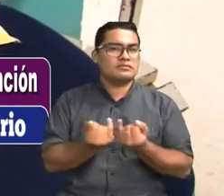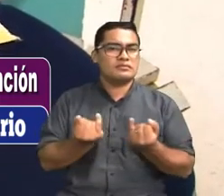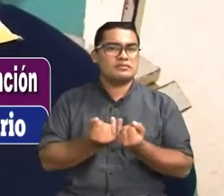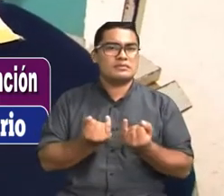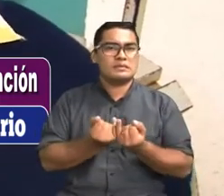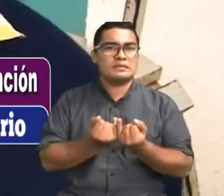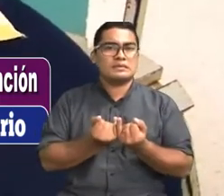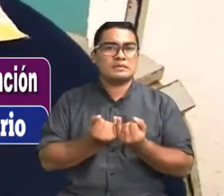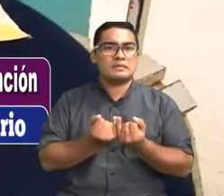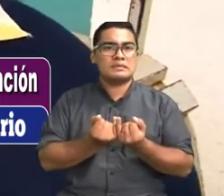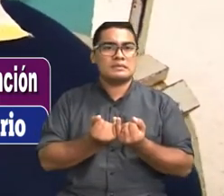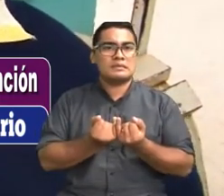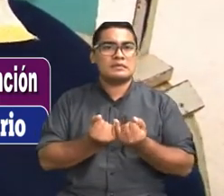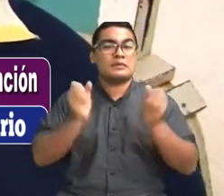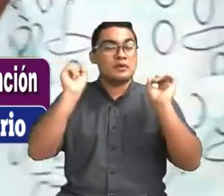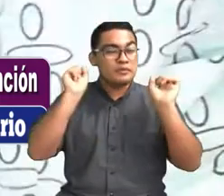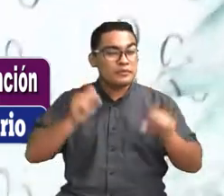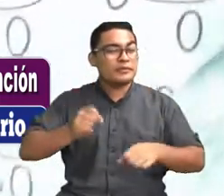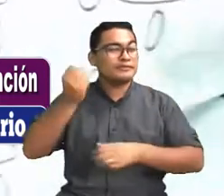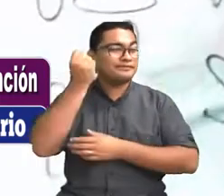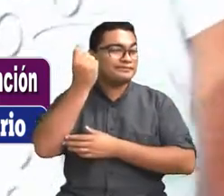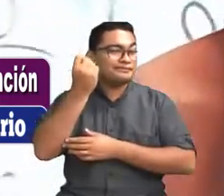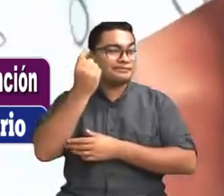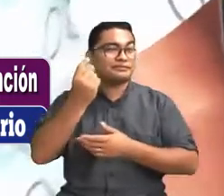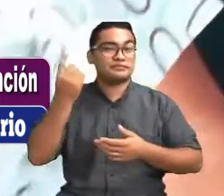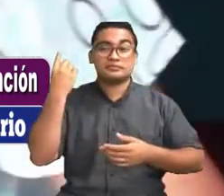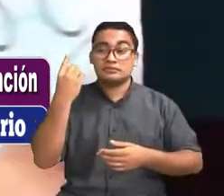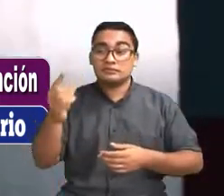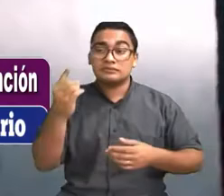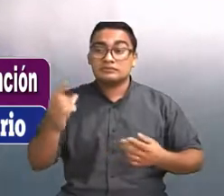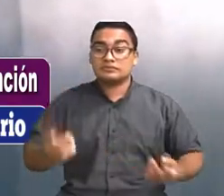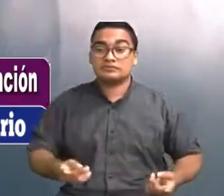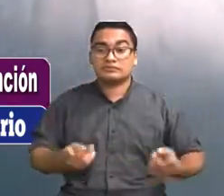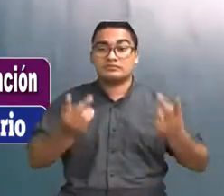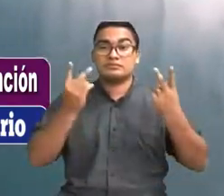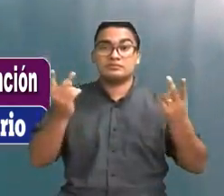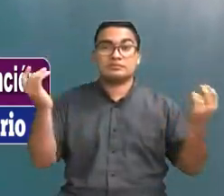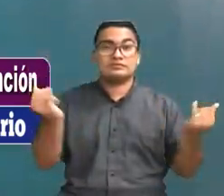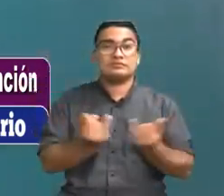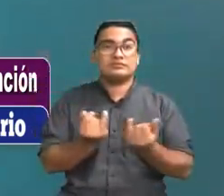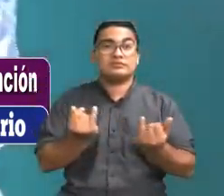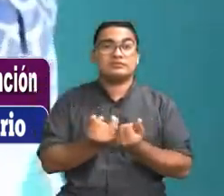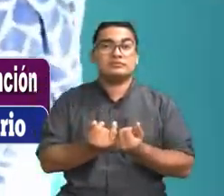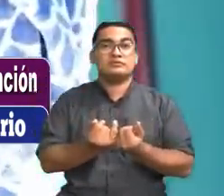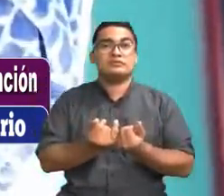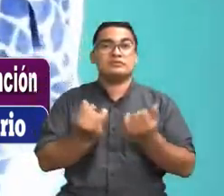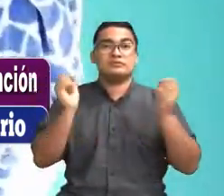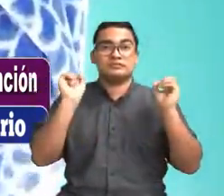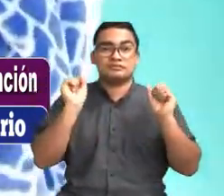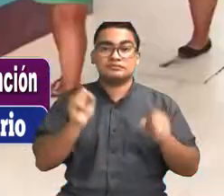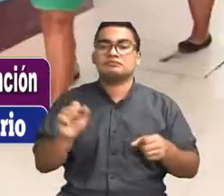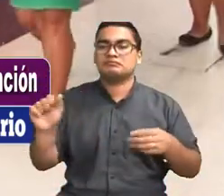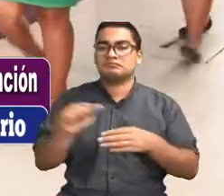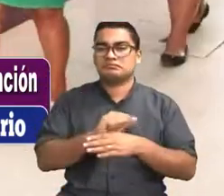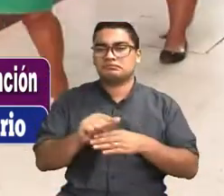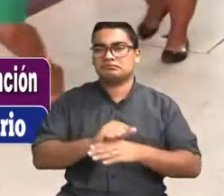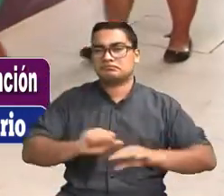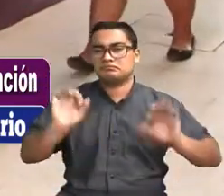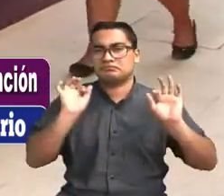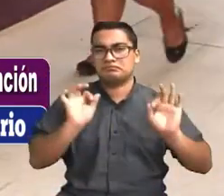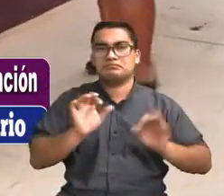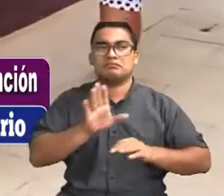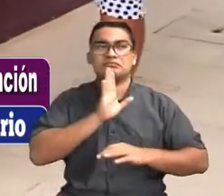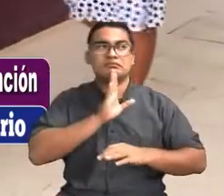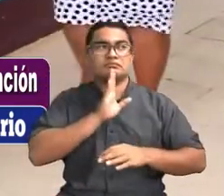que se entienda, ¿no? Cuando decimos derecho a la vida, entenderlo desde esa perspectiva práctica. Cuando hablamos